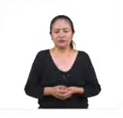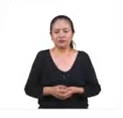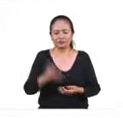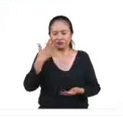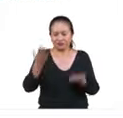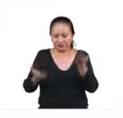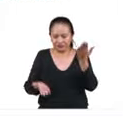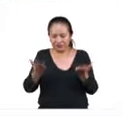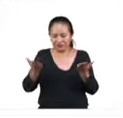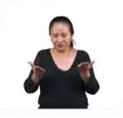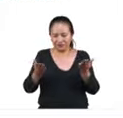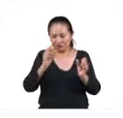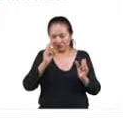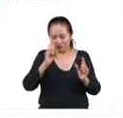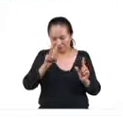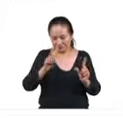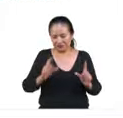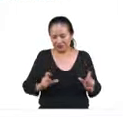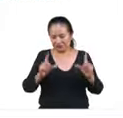está, pues estamos